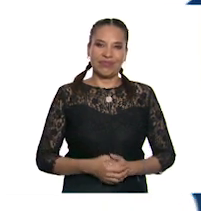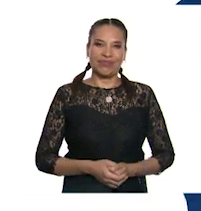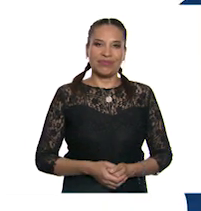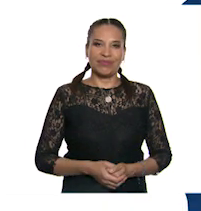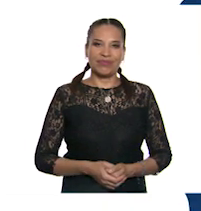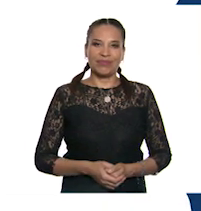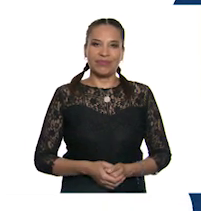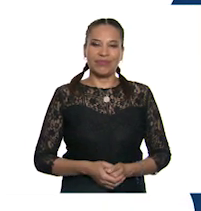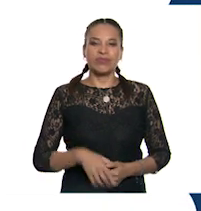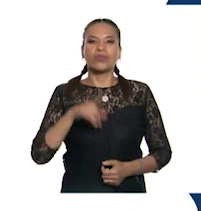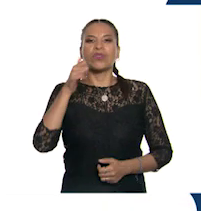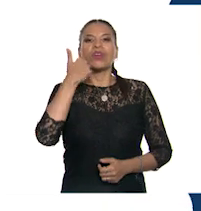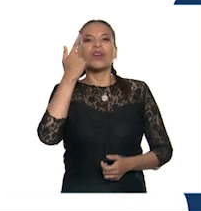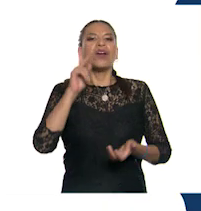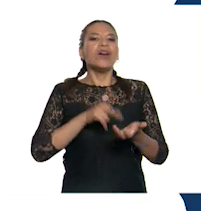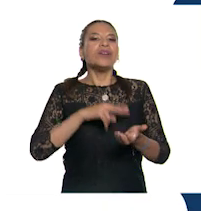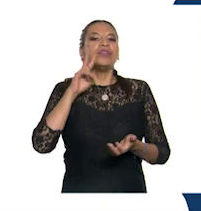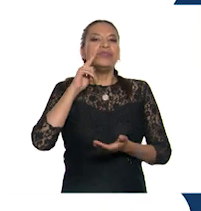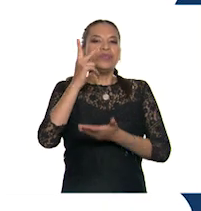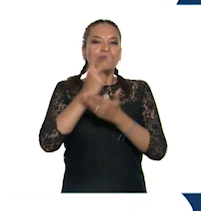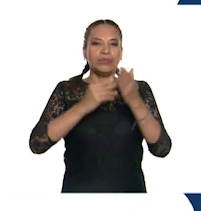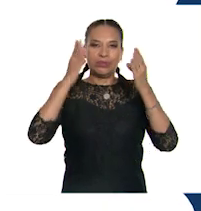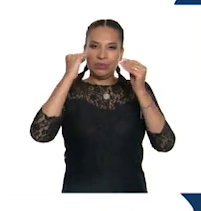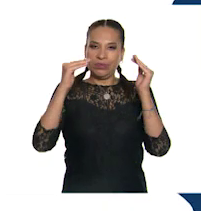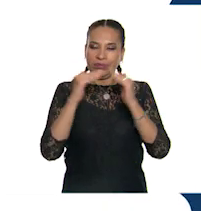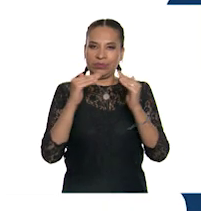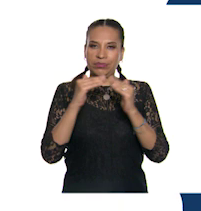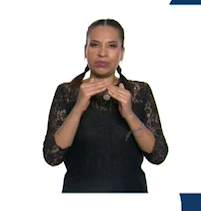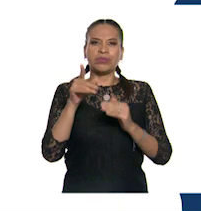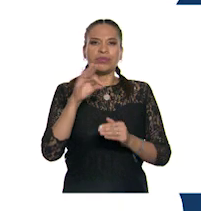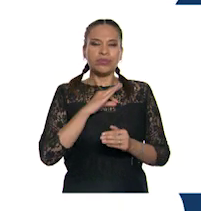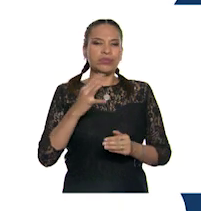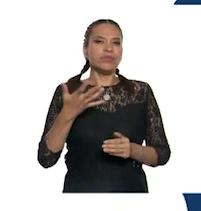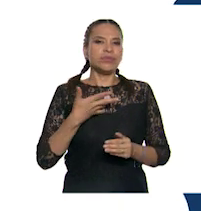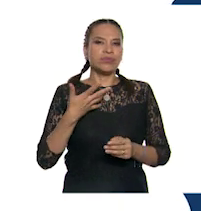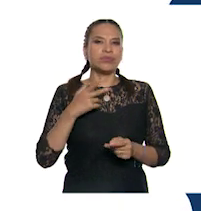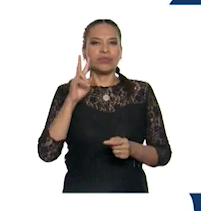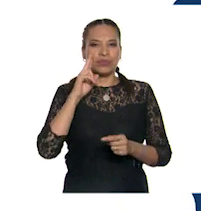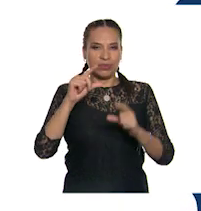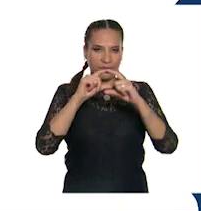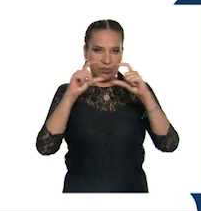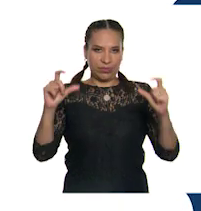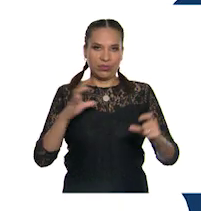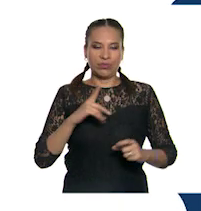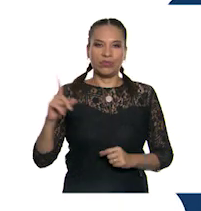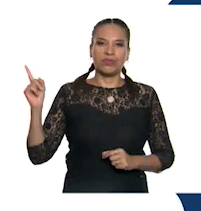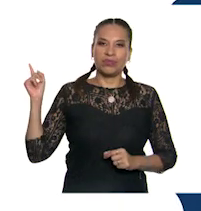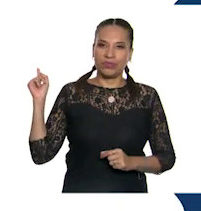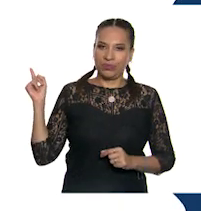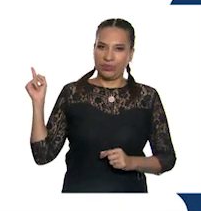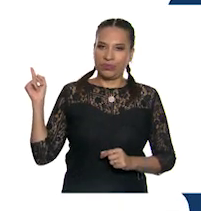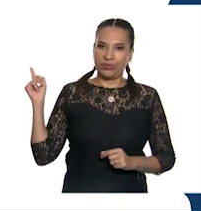conaliteg.sep.gov.mx. Si quieres volver a ver los programas de Aprende en Casa, los puedes encontrar en la siguiente liga: